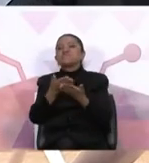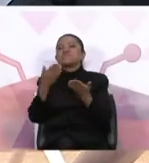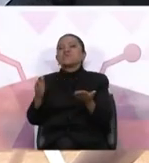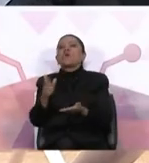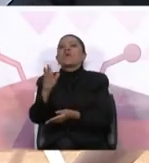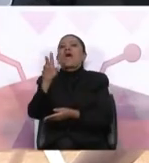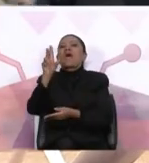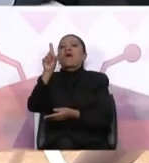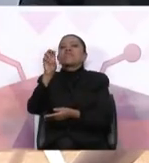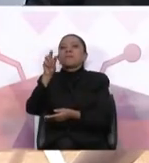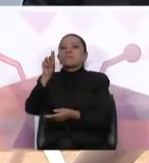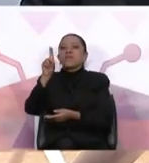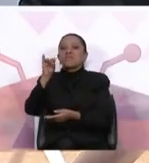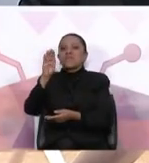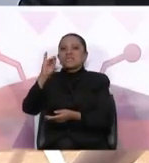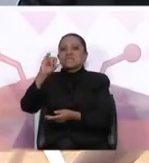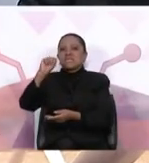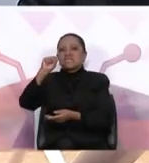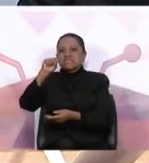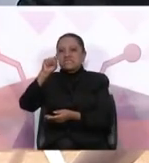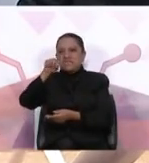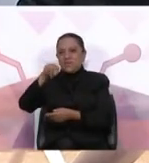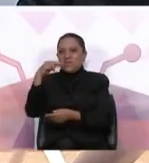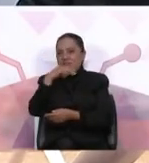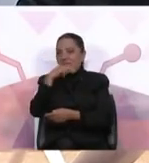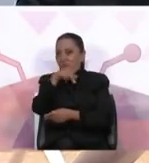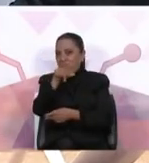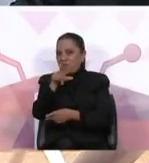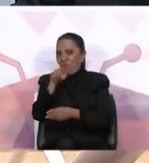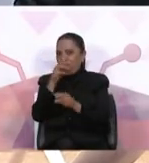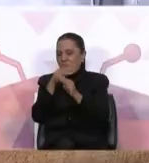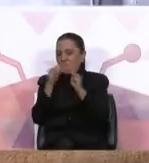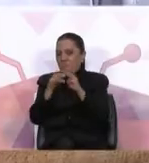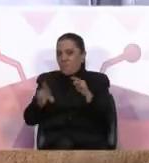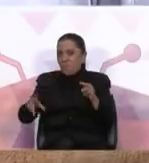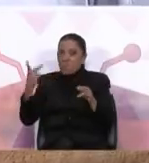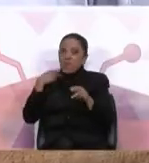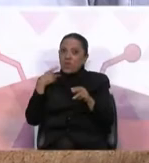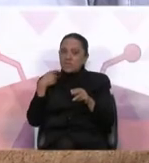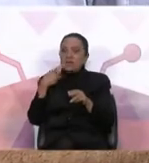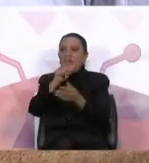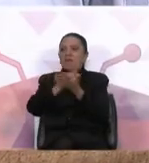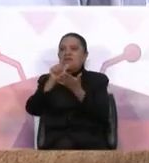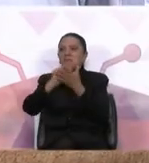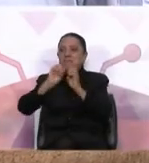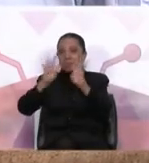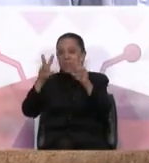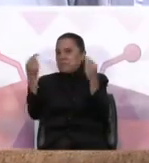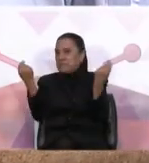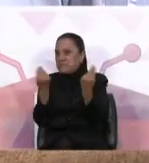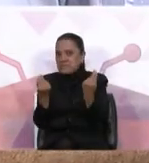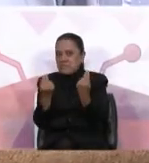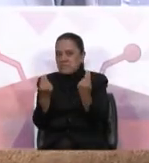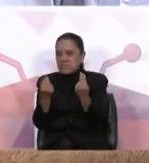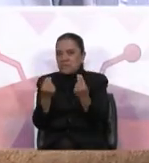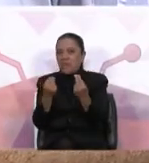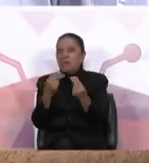estas preguntas rápidas en materia política transparencia necesaria encuestas